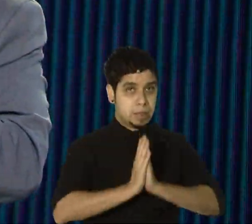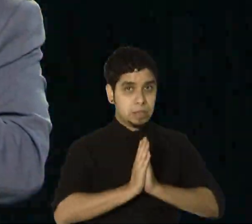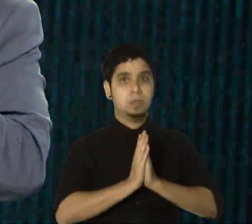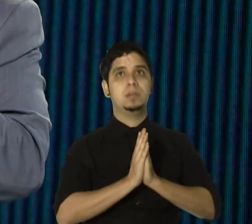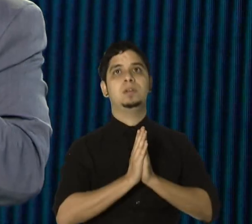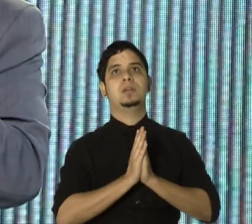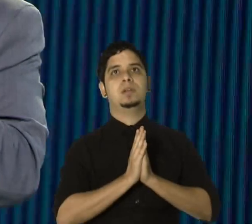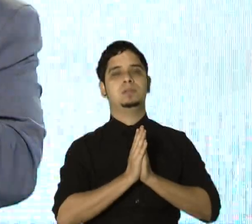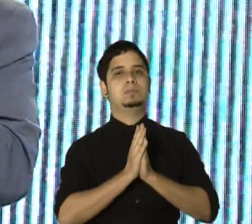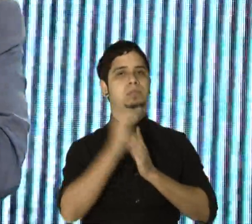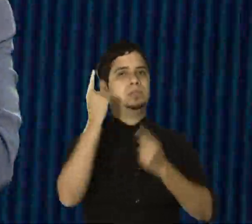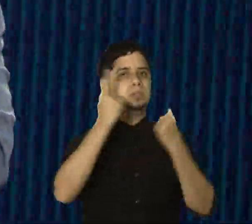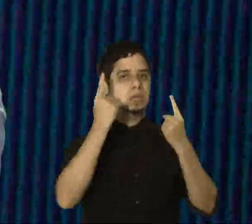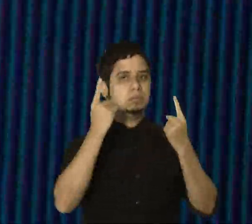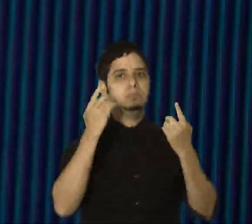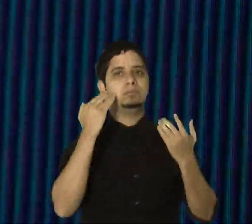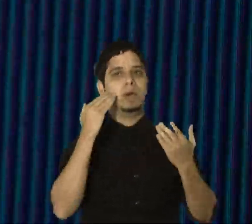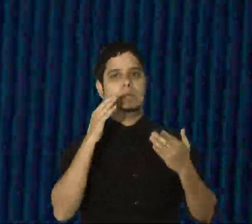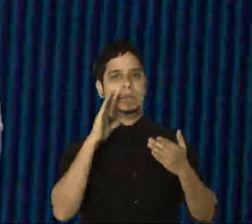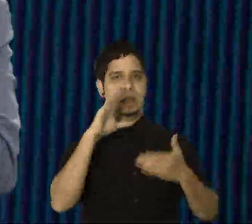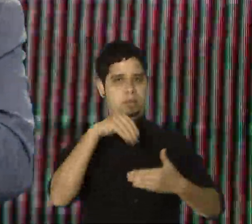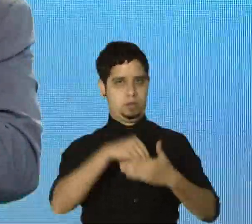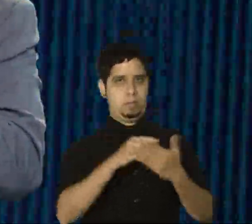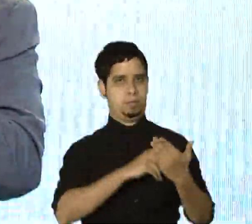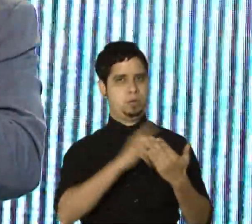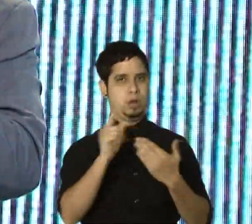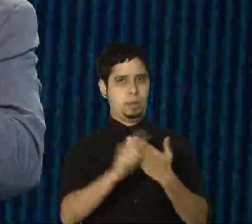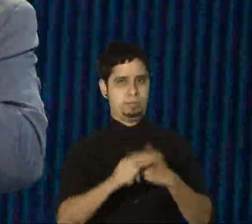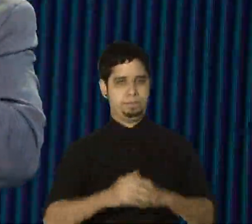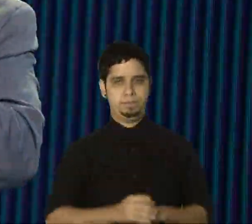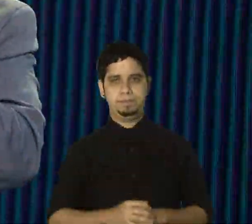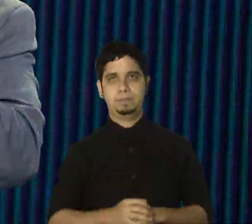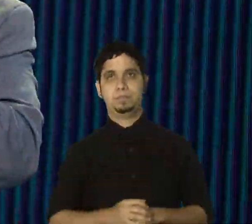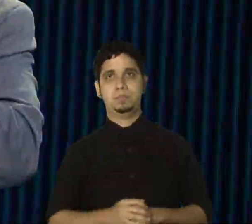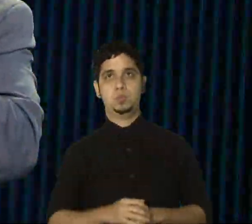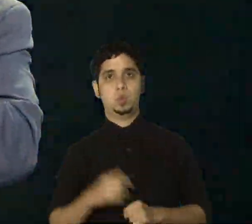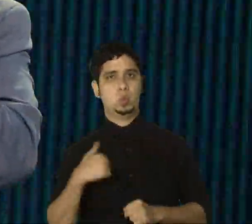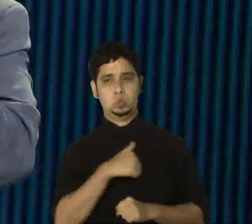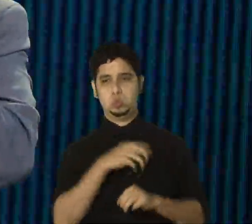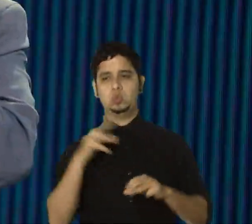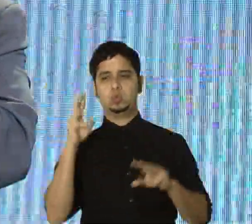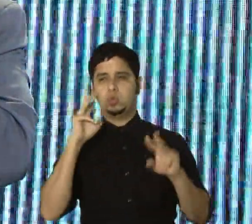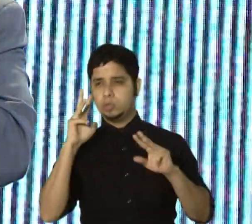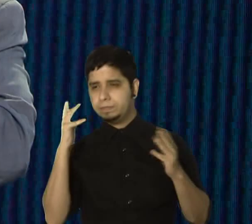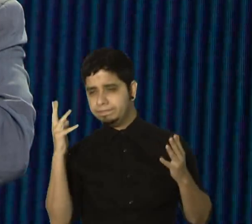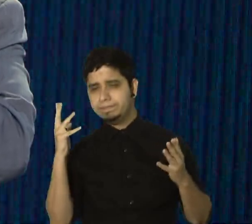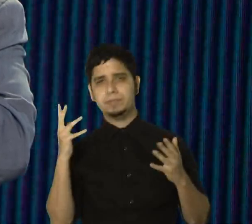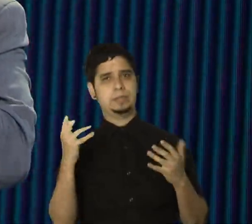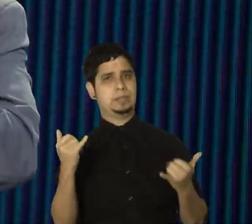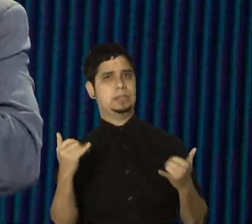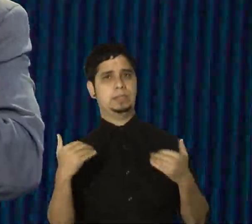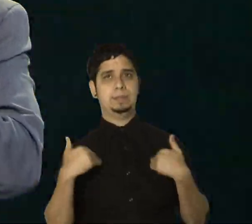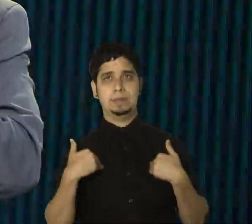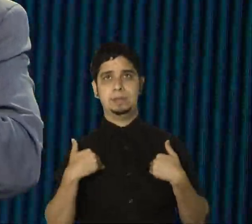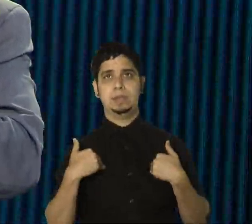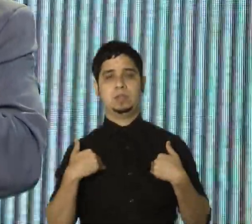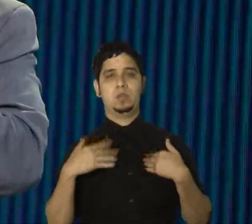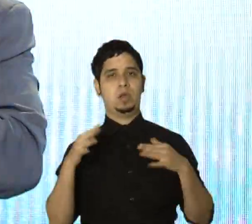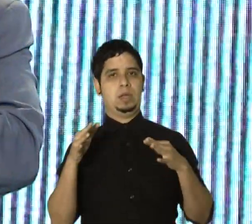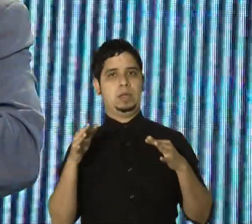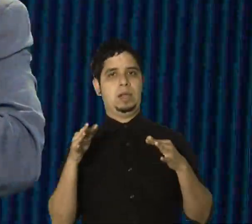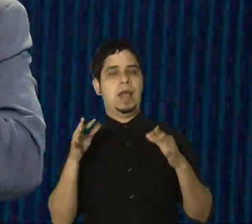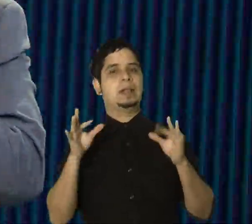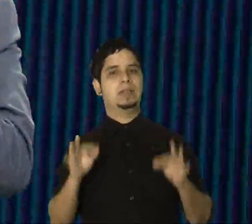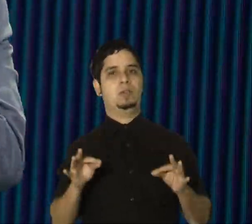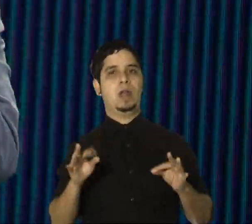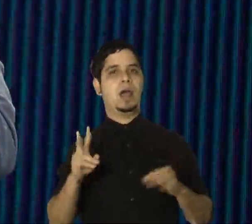ser considerado para estar en ese programa. Claro está. Nos preocupa, ¿verdad? Dentro de lo que tenemos ahora, que nos garantiza a las